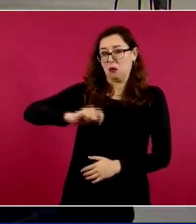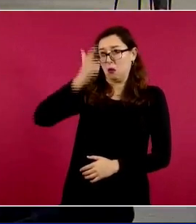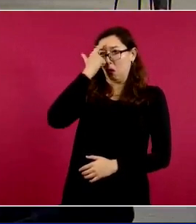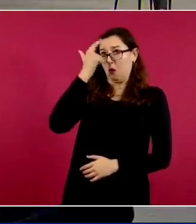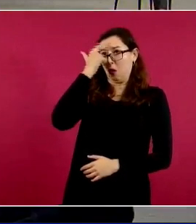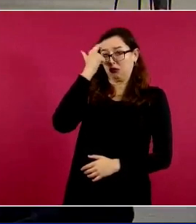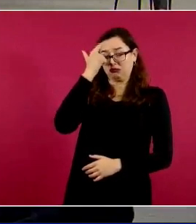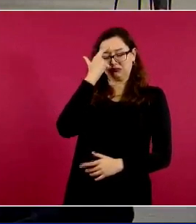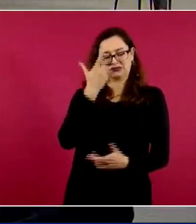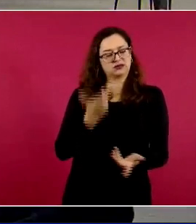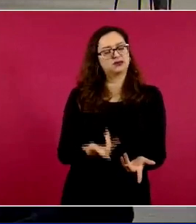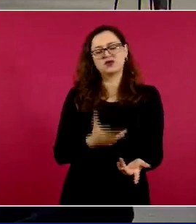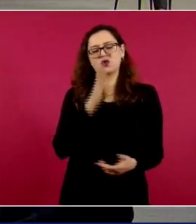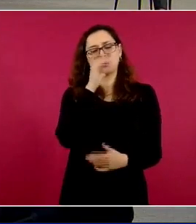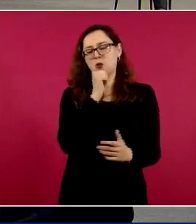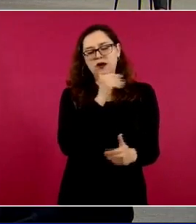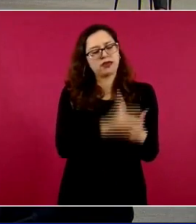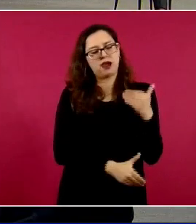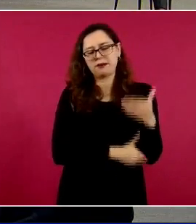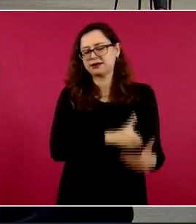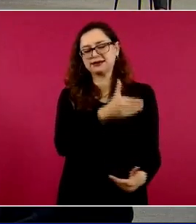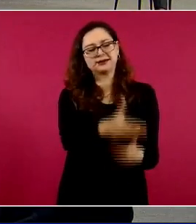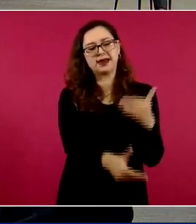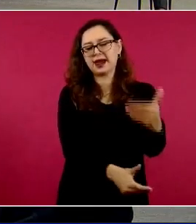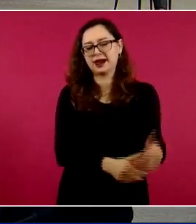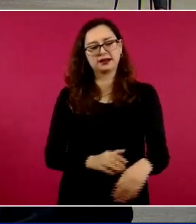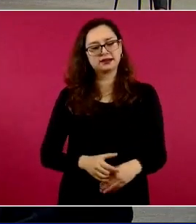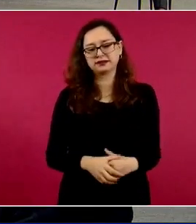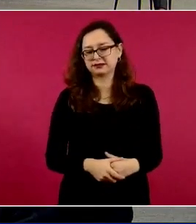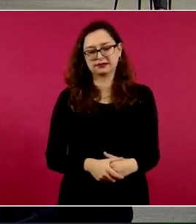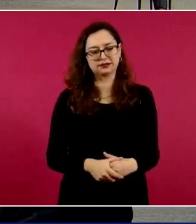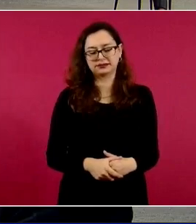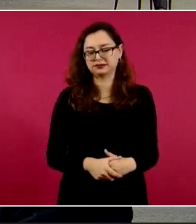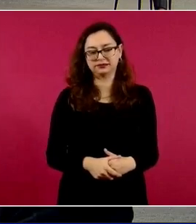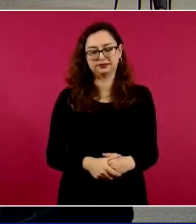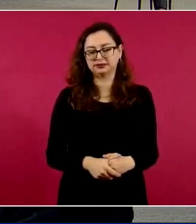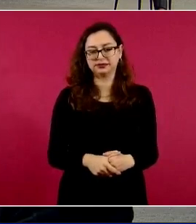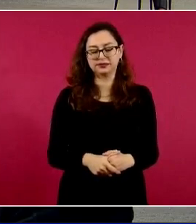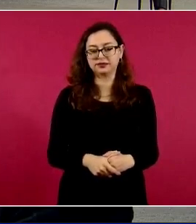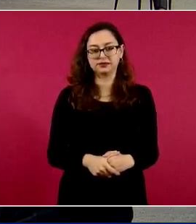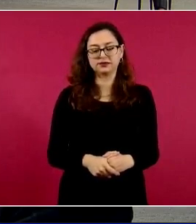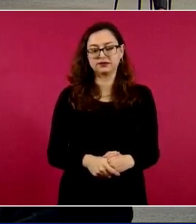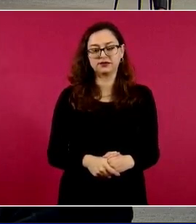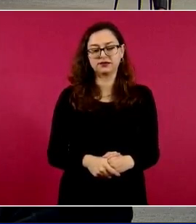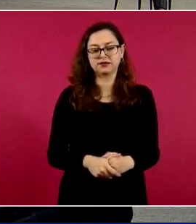no han avanzado, porque tampoco hay mucha diferencia.